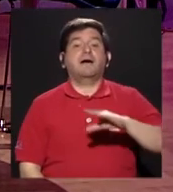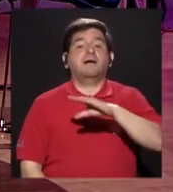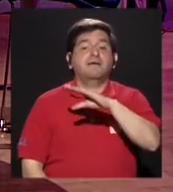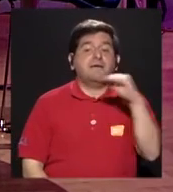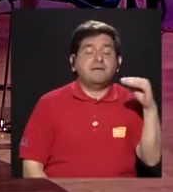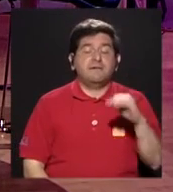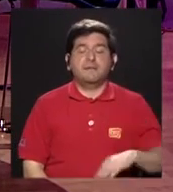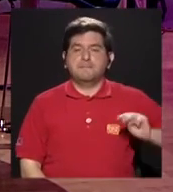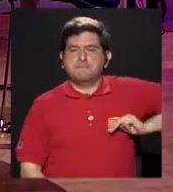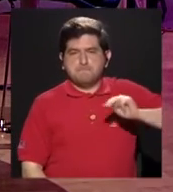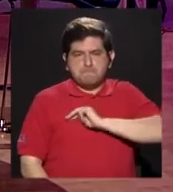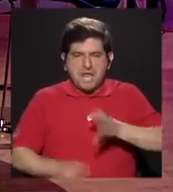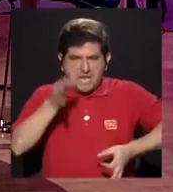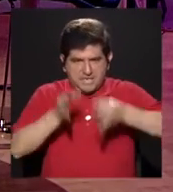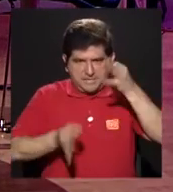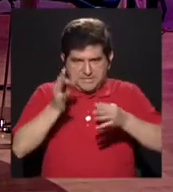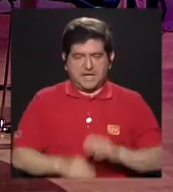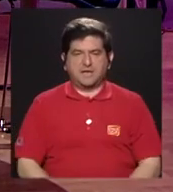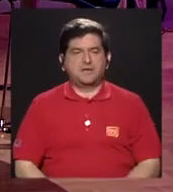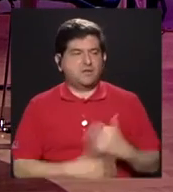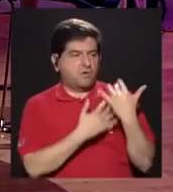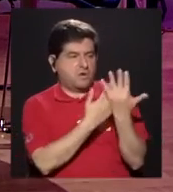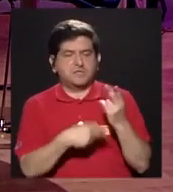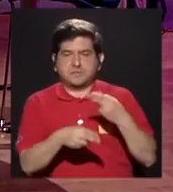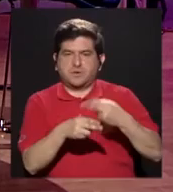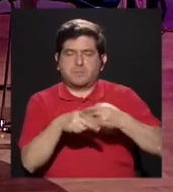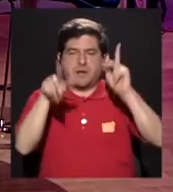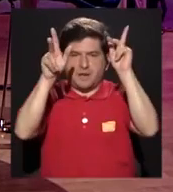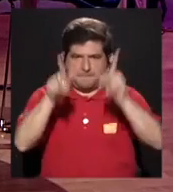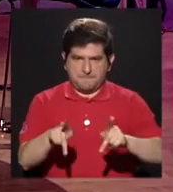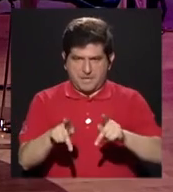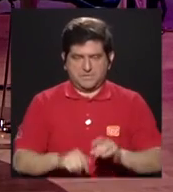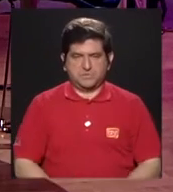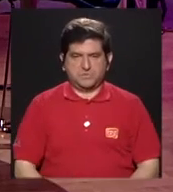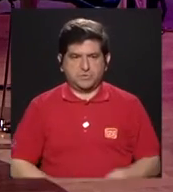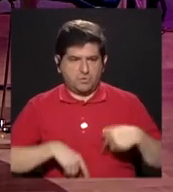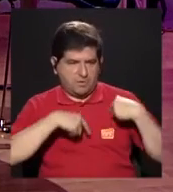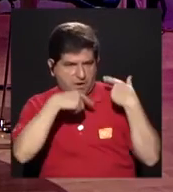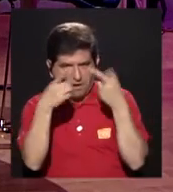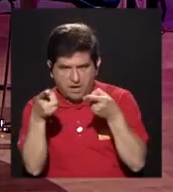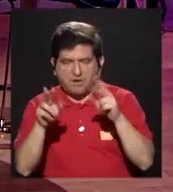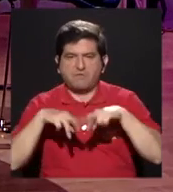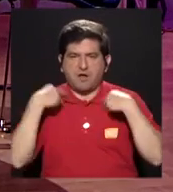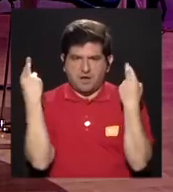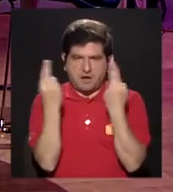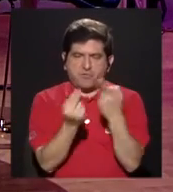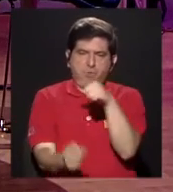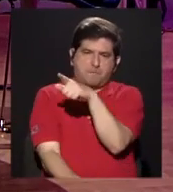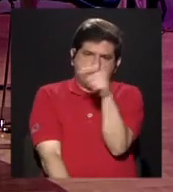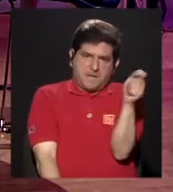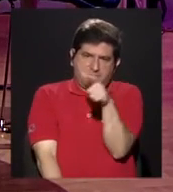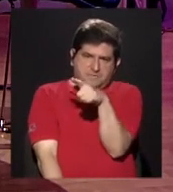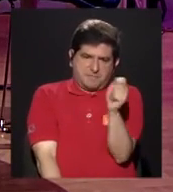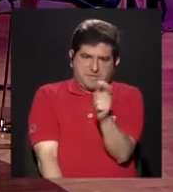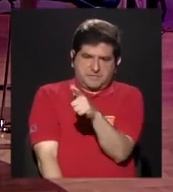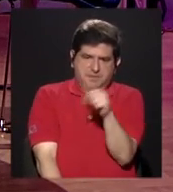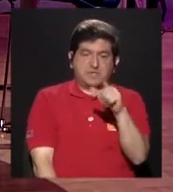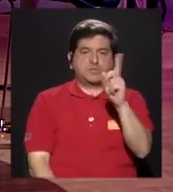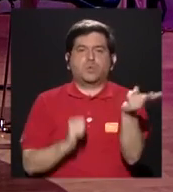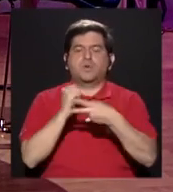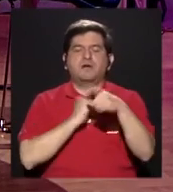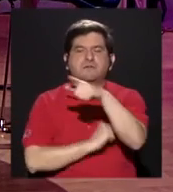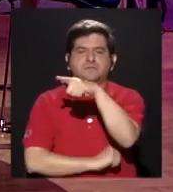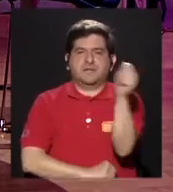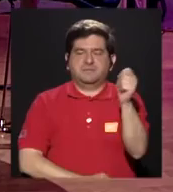justicia estamos superando nada más que definen a la persona que va a acudir a las reuniones mensuales una vez al mes